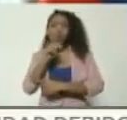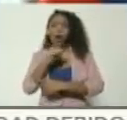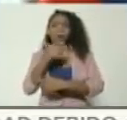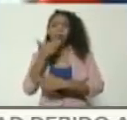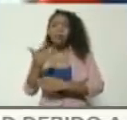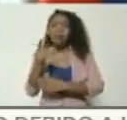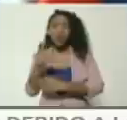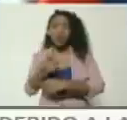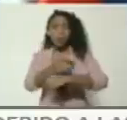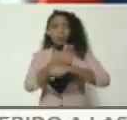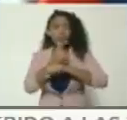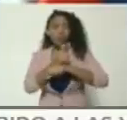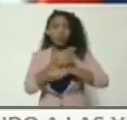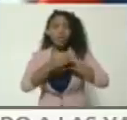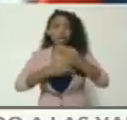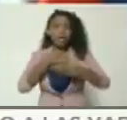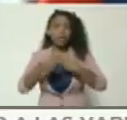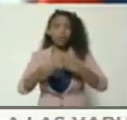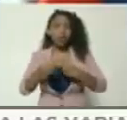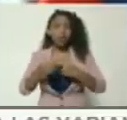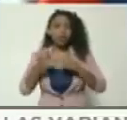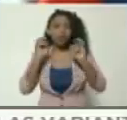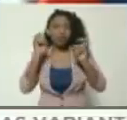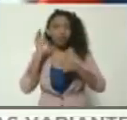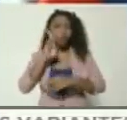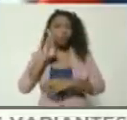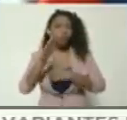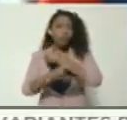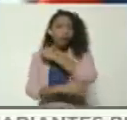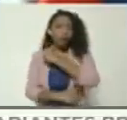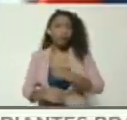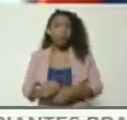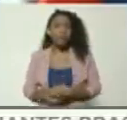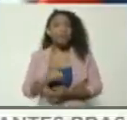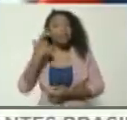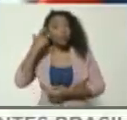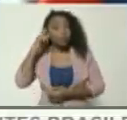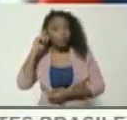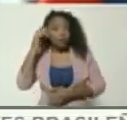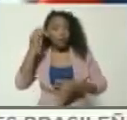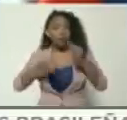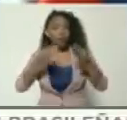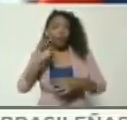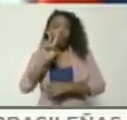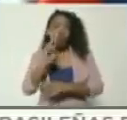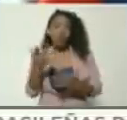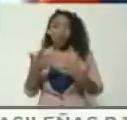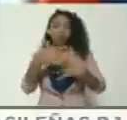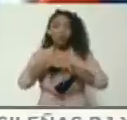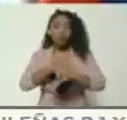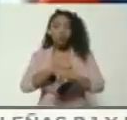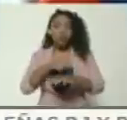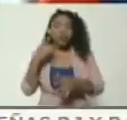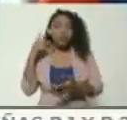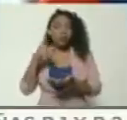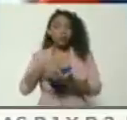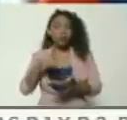y simulación de hecho punible. También puedo recordar el caso del ajusticiamiento de 2 integrantes de la televisora